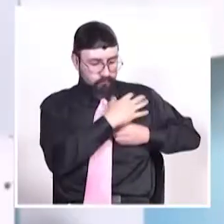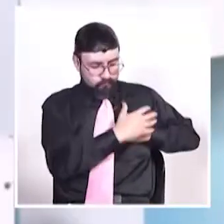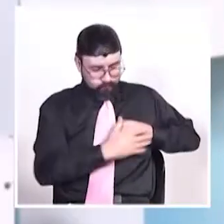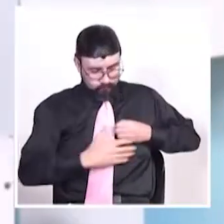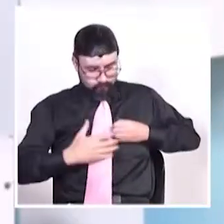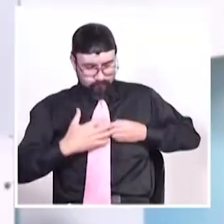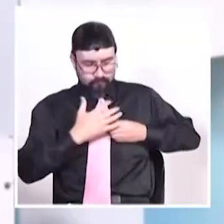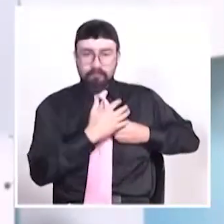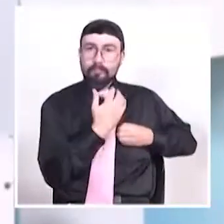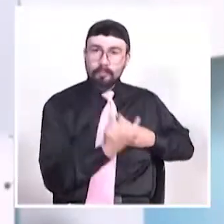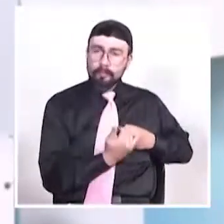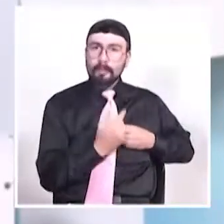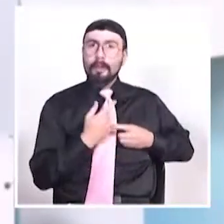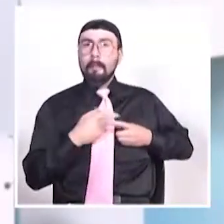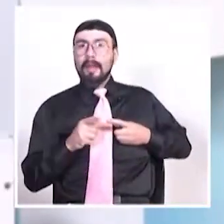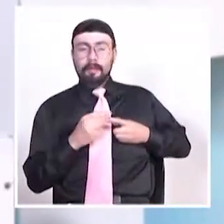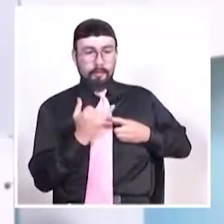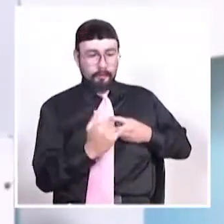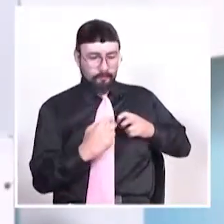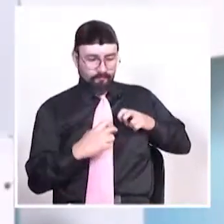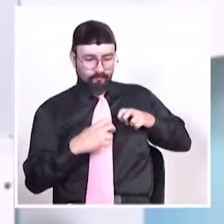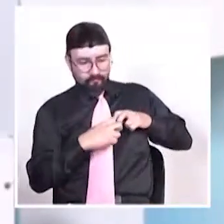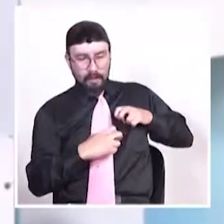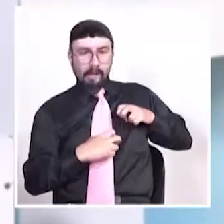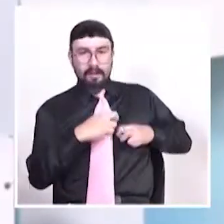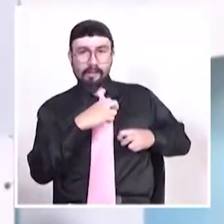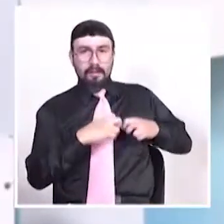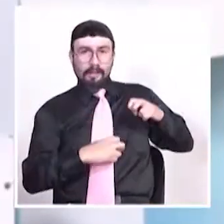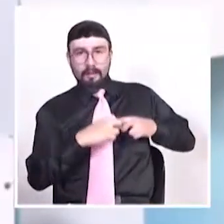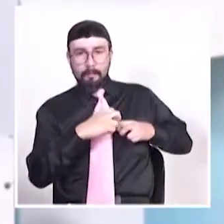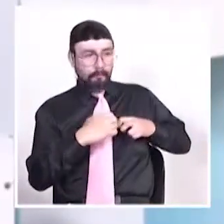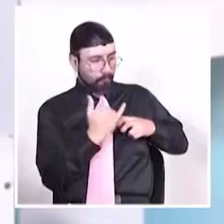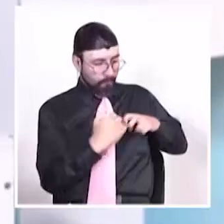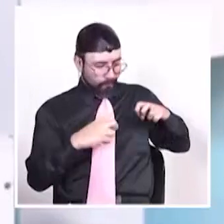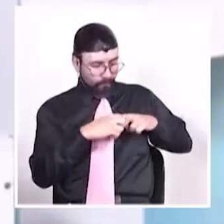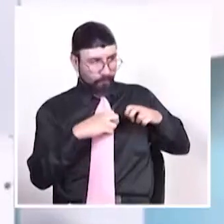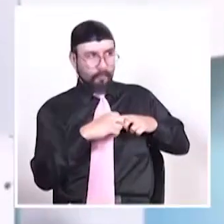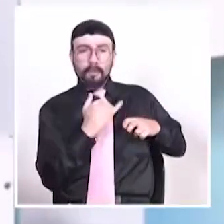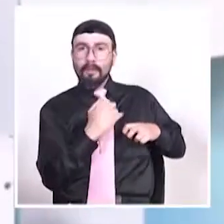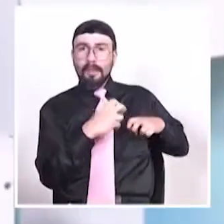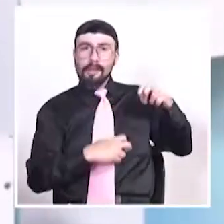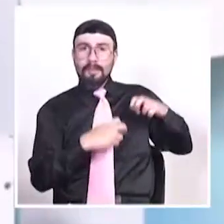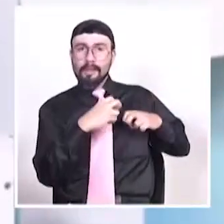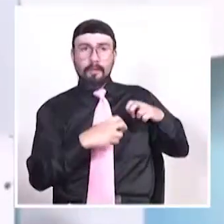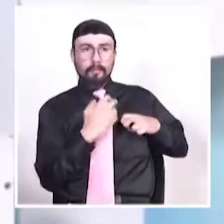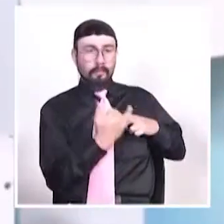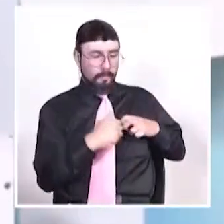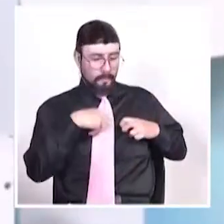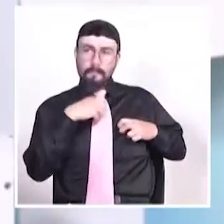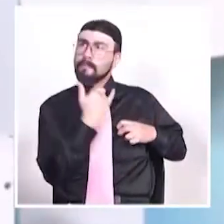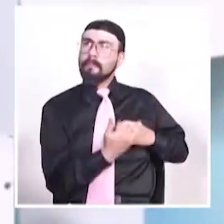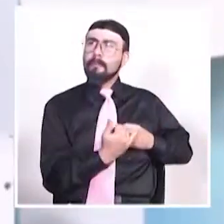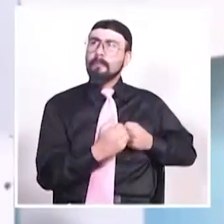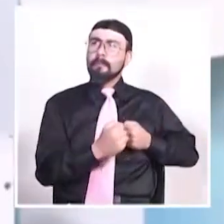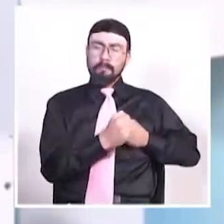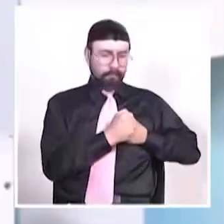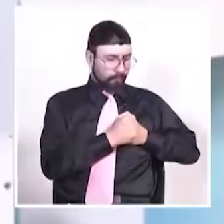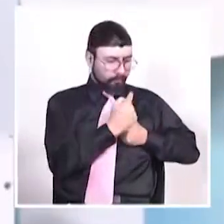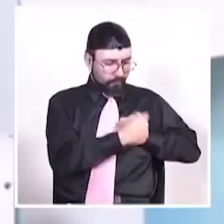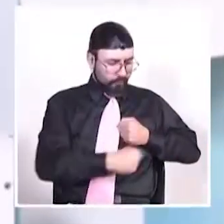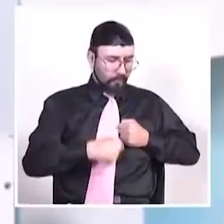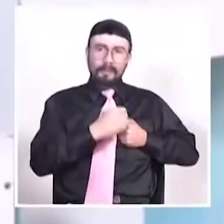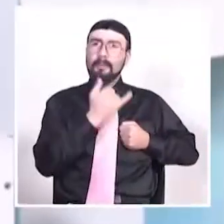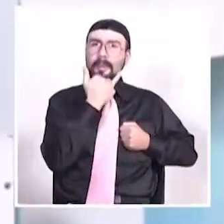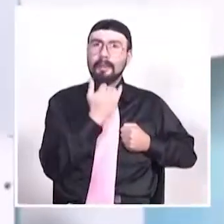cuando hay una interrupción en ese desplazamiento de esa energía, entonces puede resultar esos